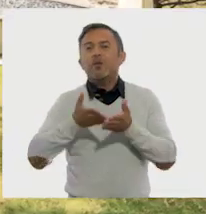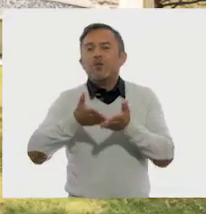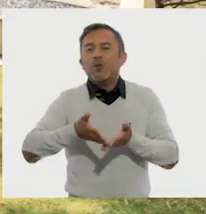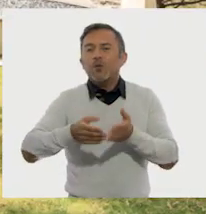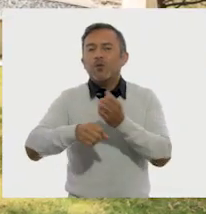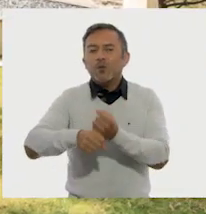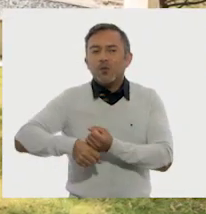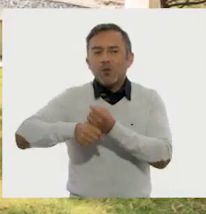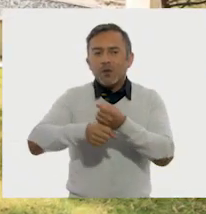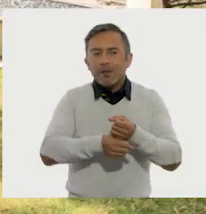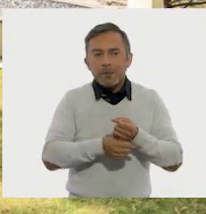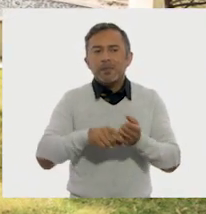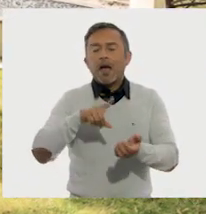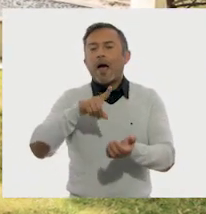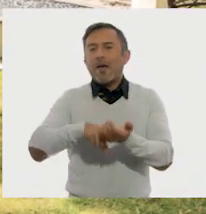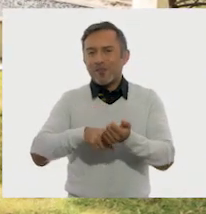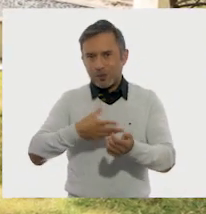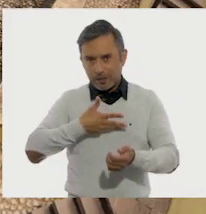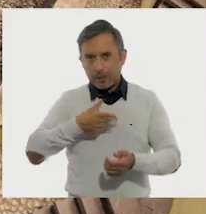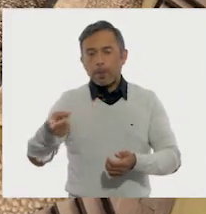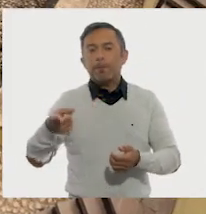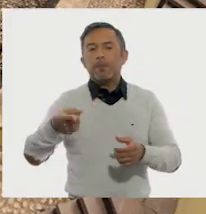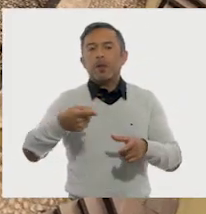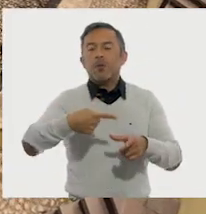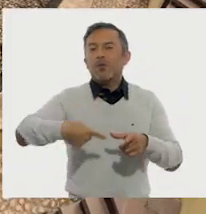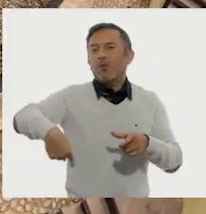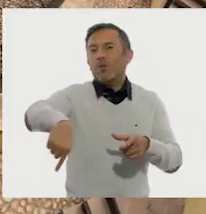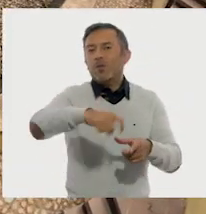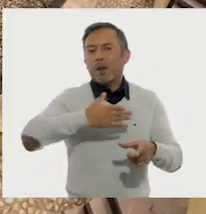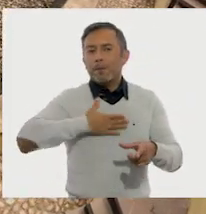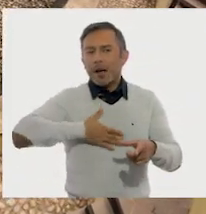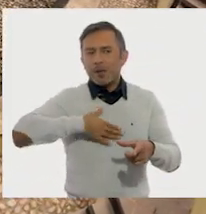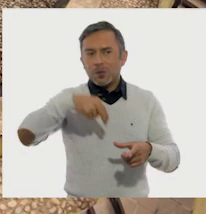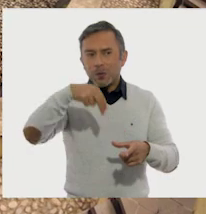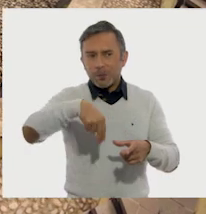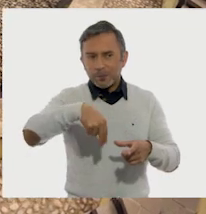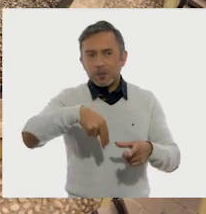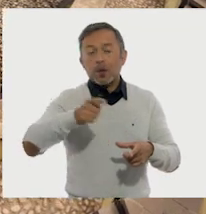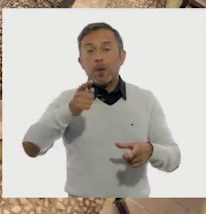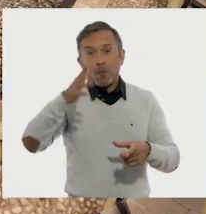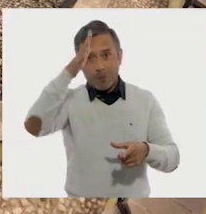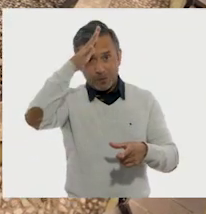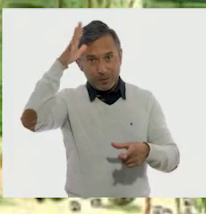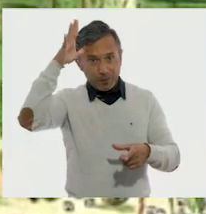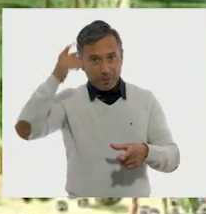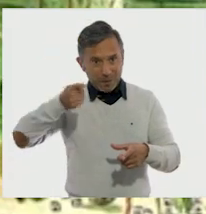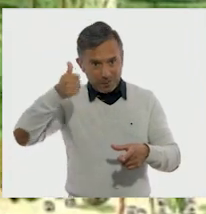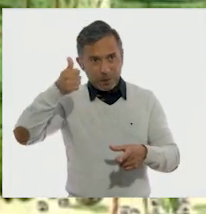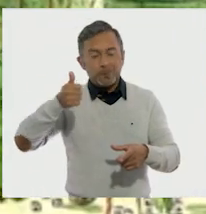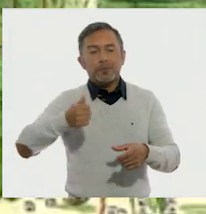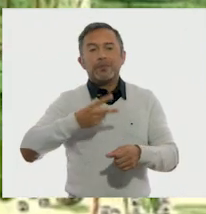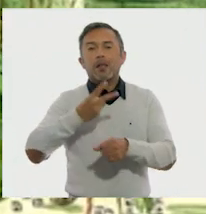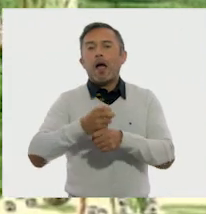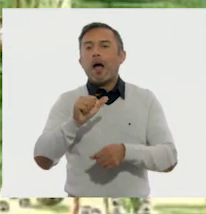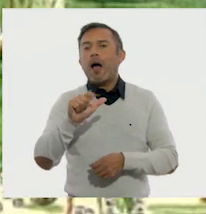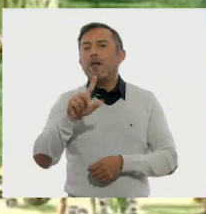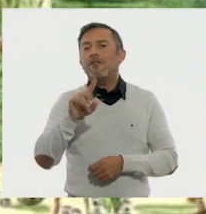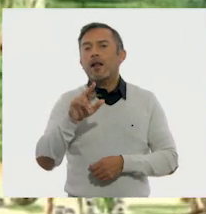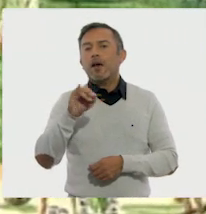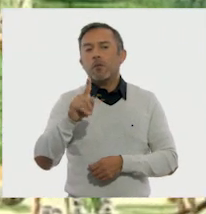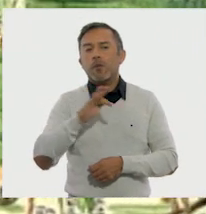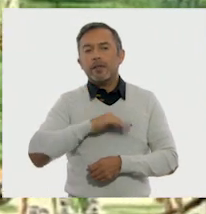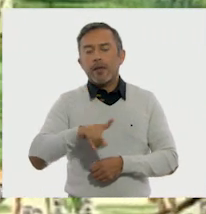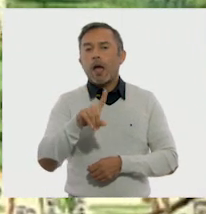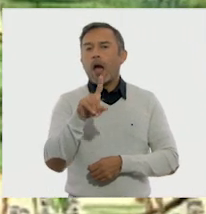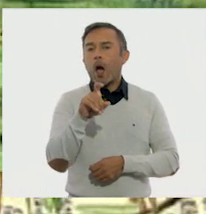También justamente él hace también sistema de pozas, hace lo que es el baño de Moctezuma primero, hace también un albarradón, que es una separación de agua dulce